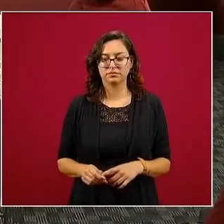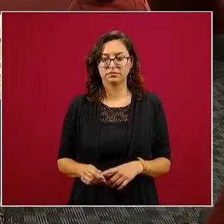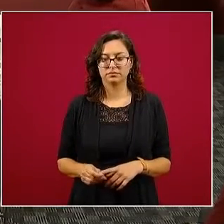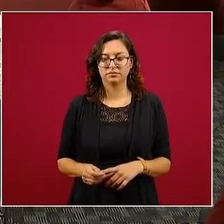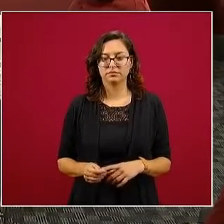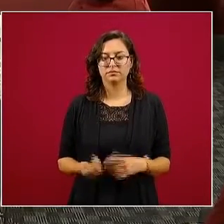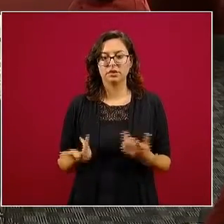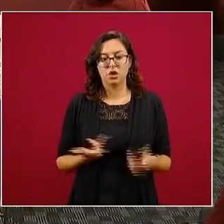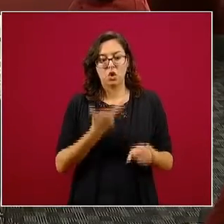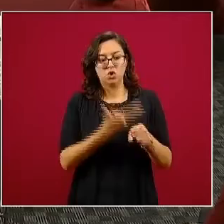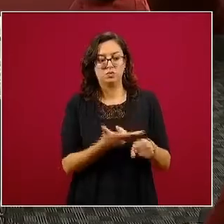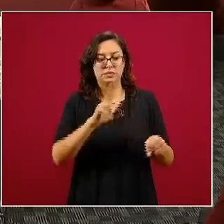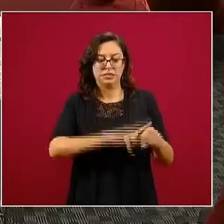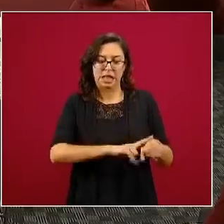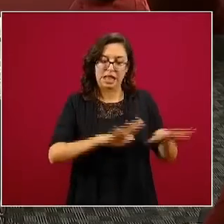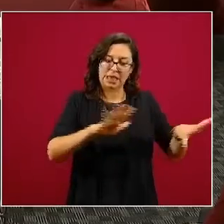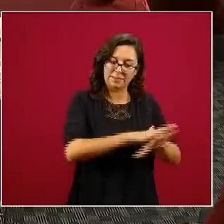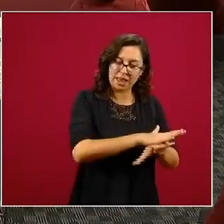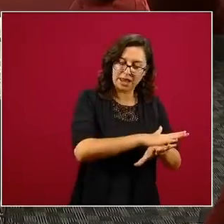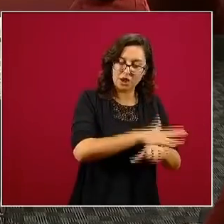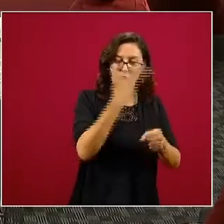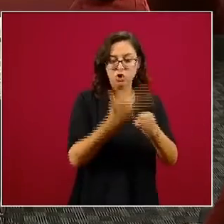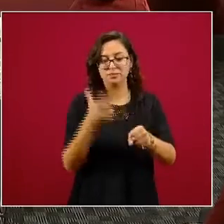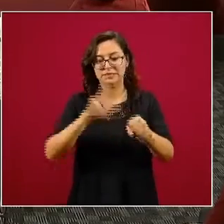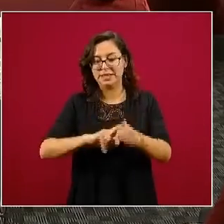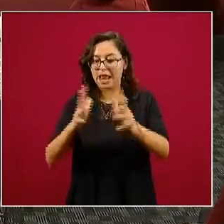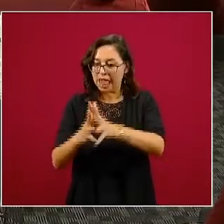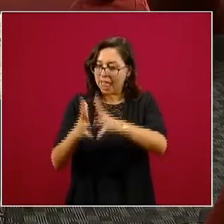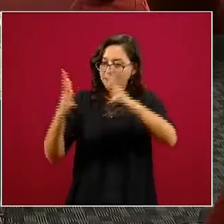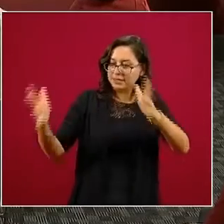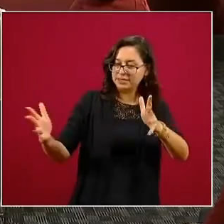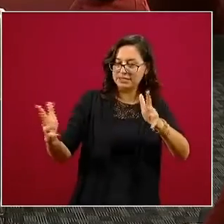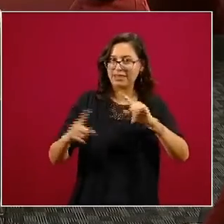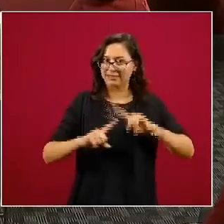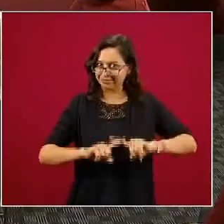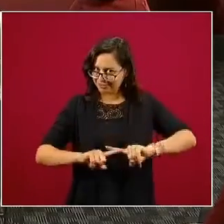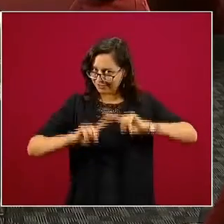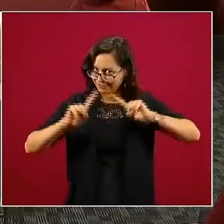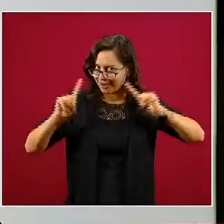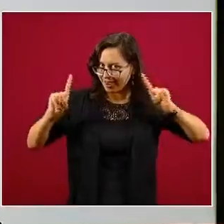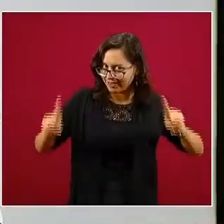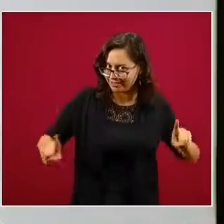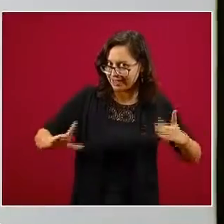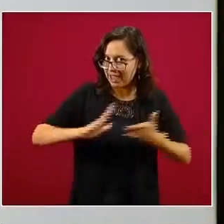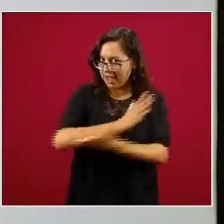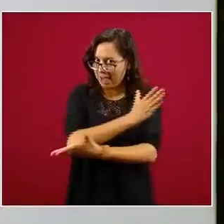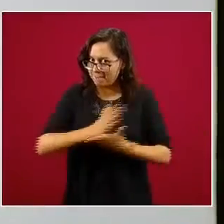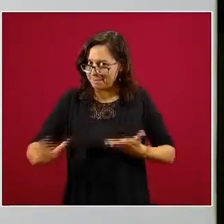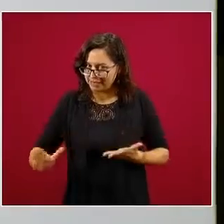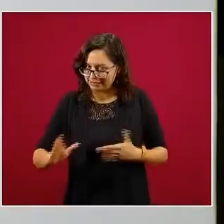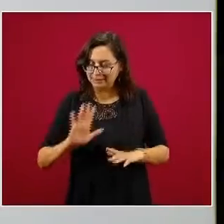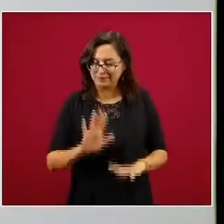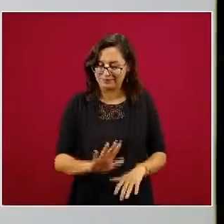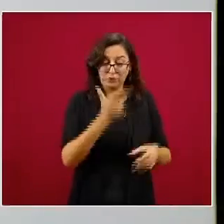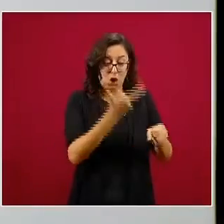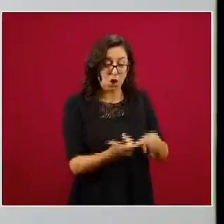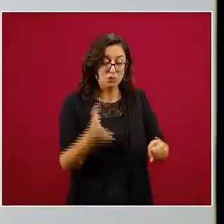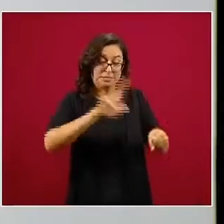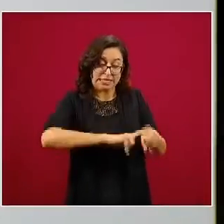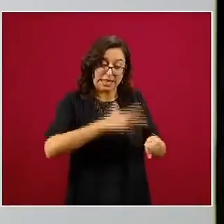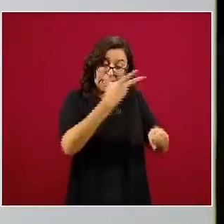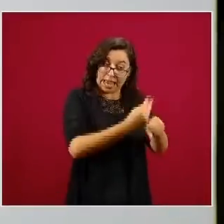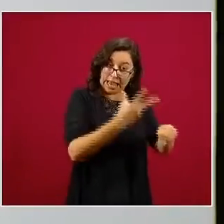con la situación de San Alejandro? ¿Sí hay suficiencia? ¿Cuántas camas en total del IMSS en específico, porque sabemos la de la Secretaría de